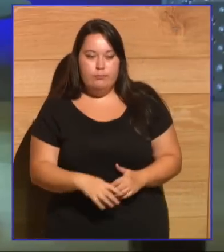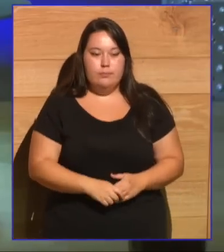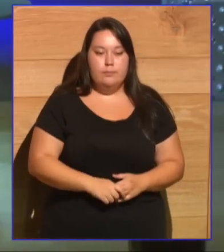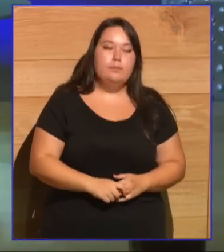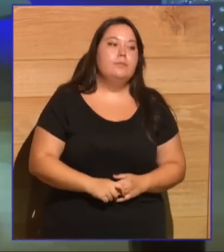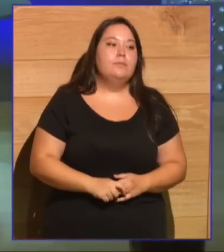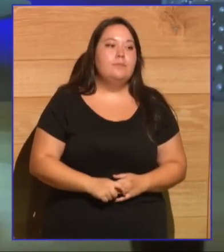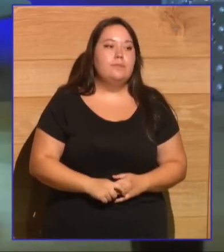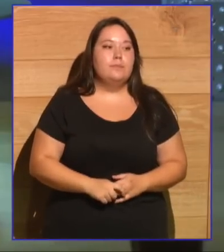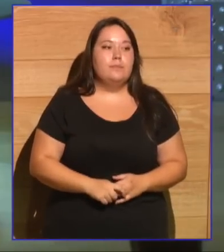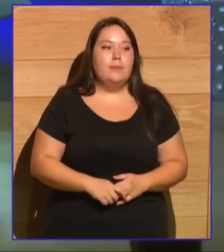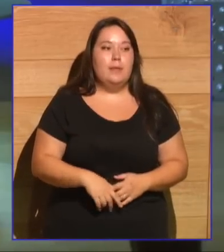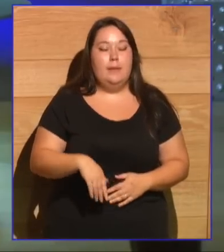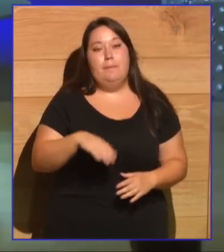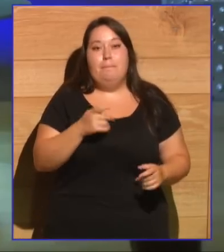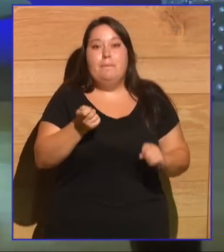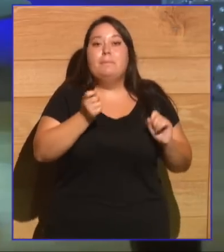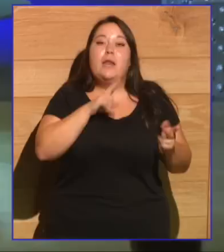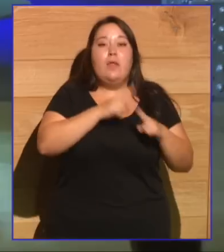el de